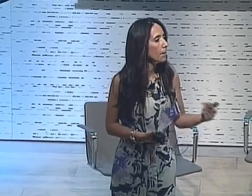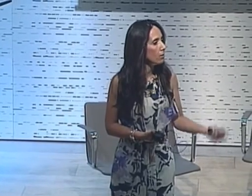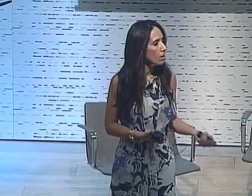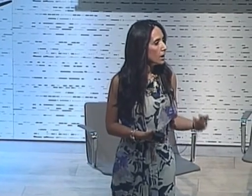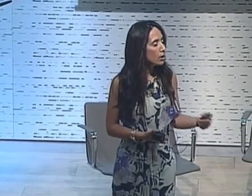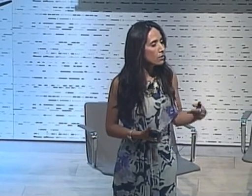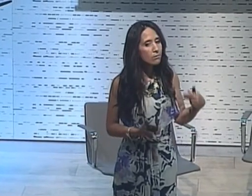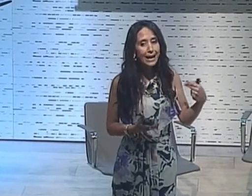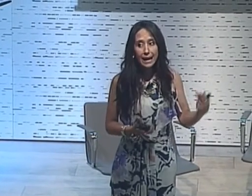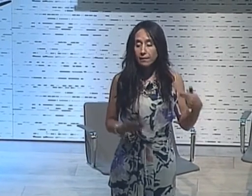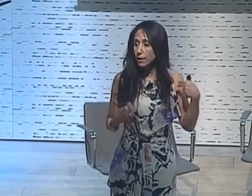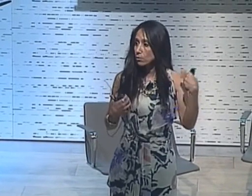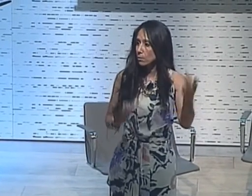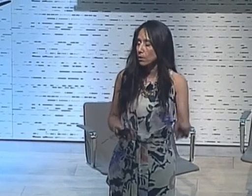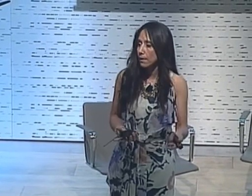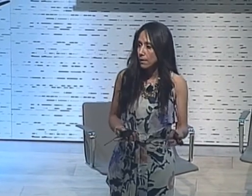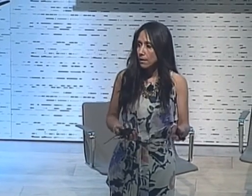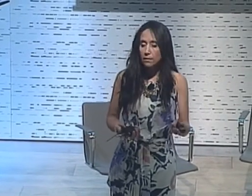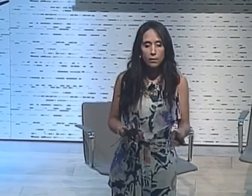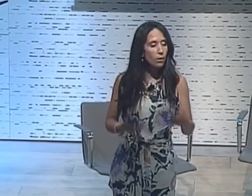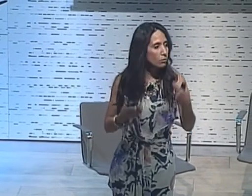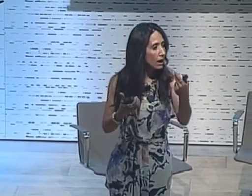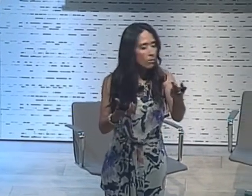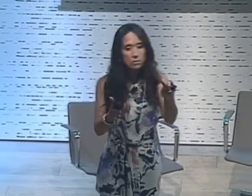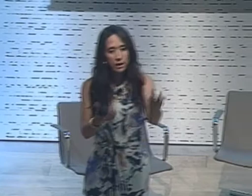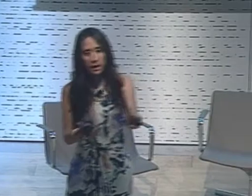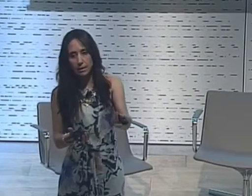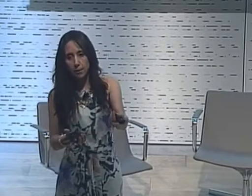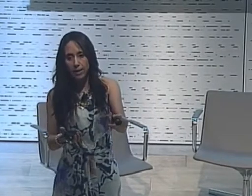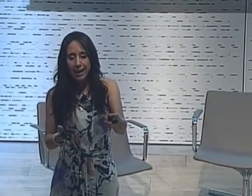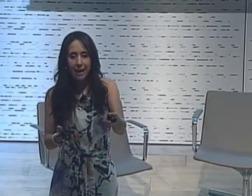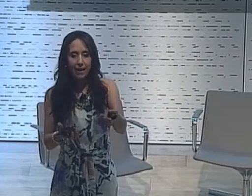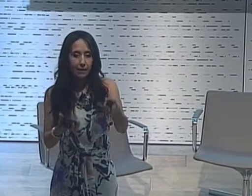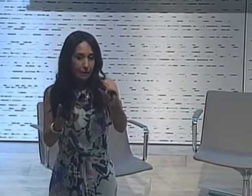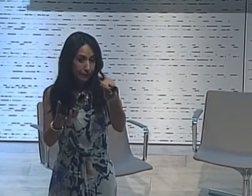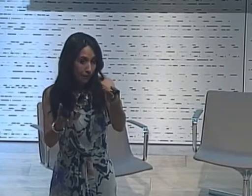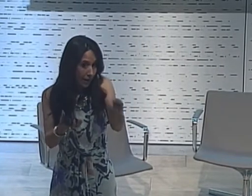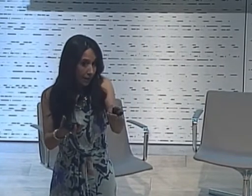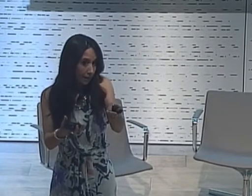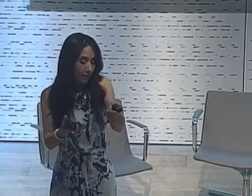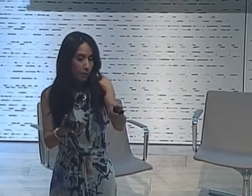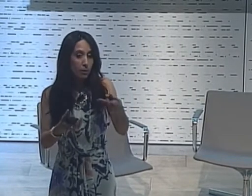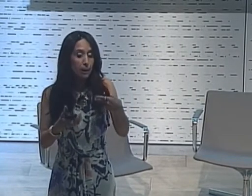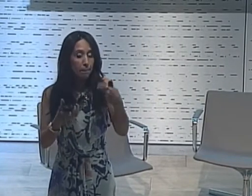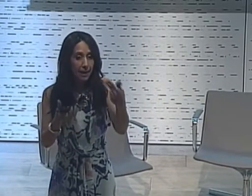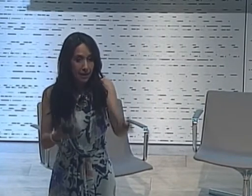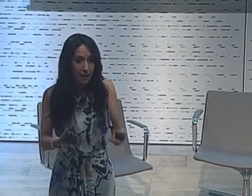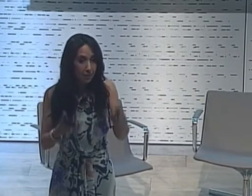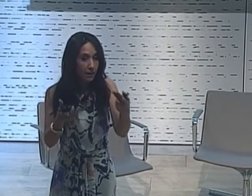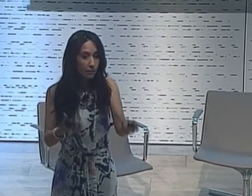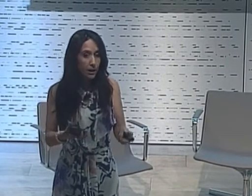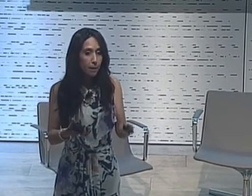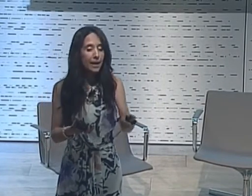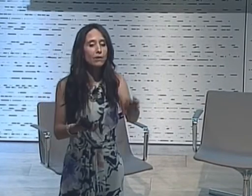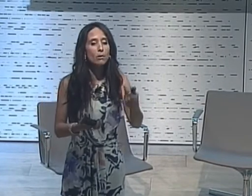que preparo. Y no es una clase que yo te voy a dar, sino es una consigna que te voy a dar, que tuve que